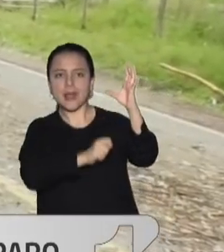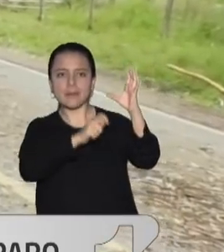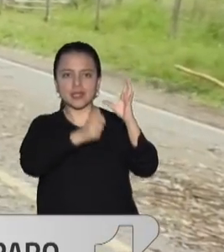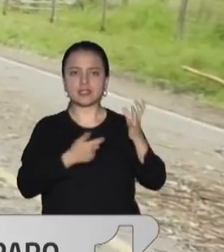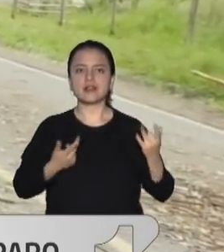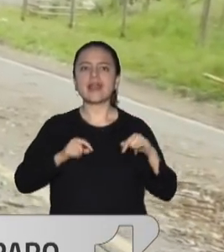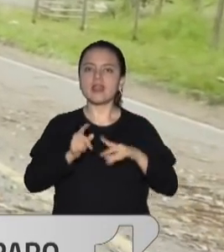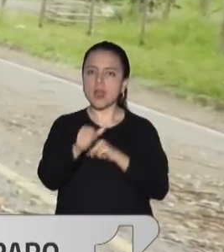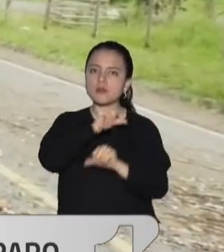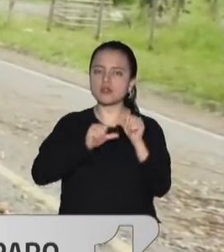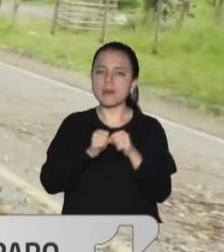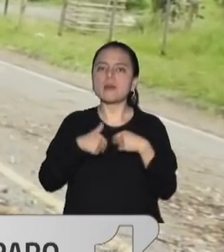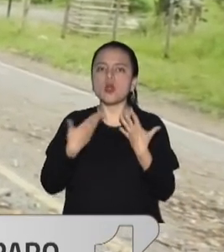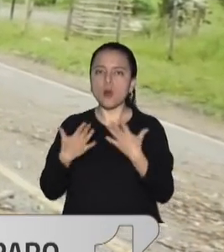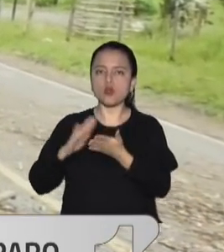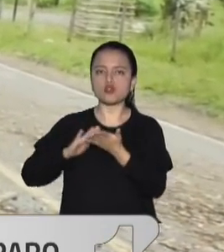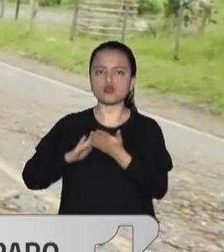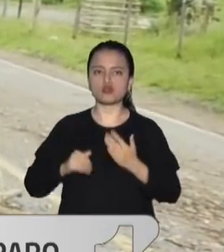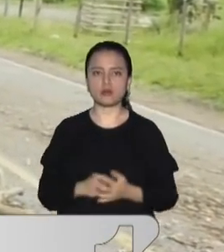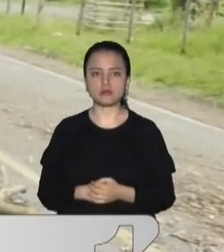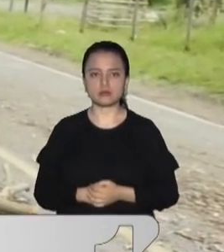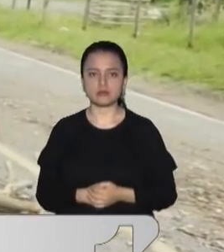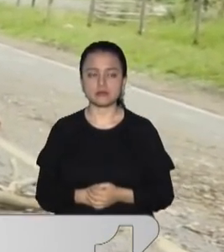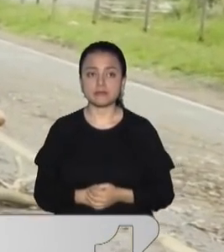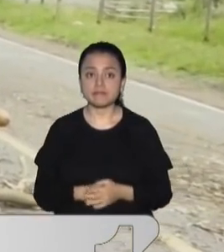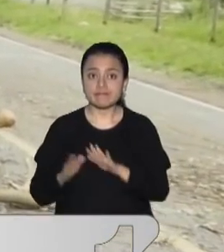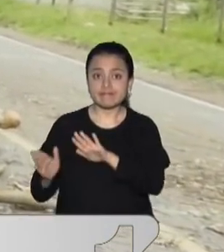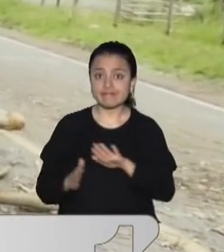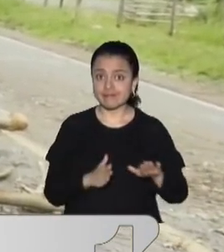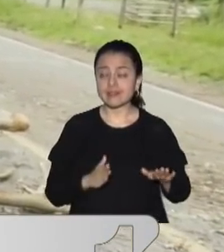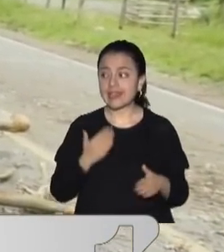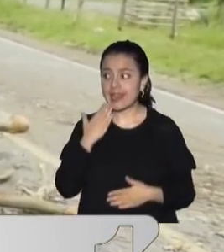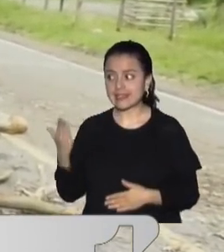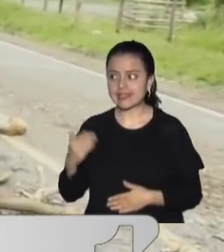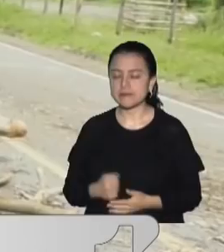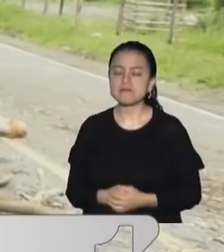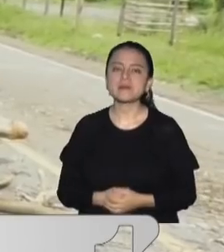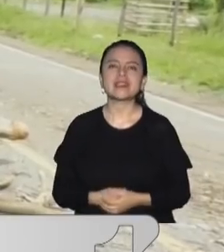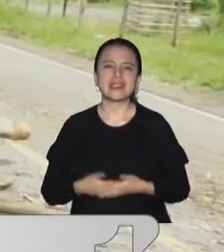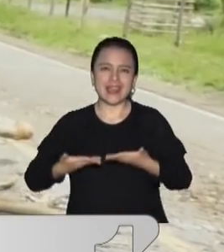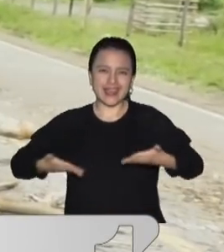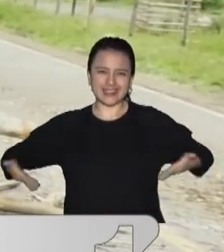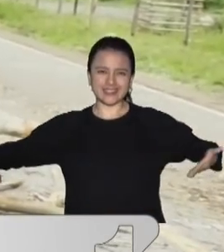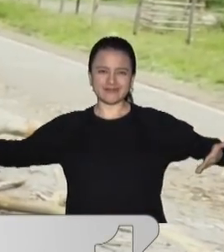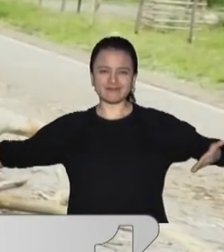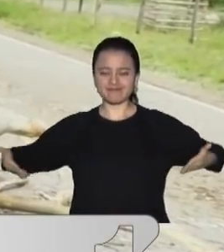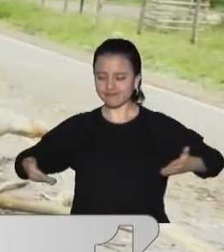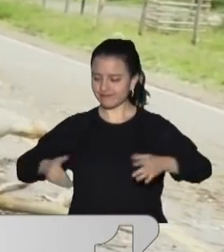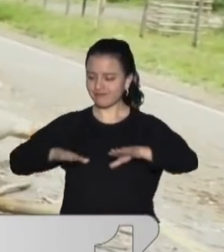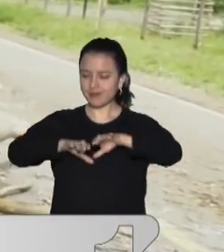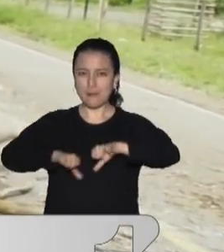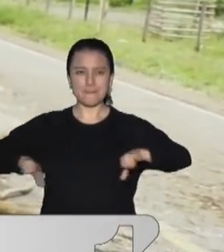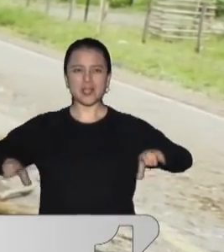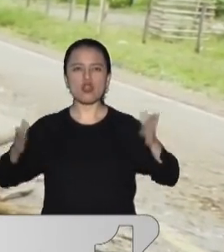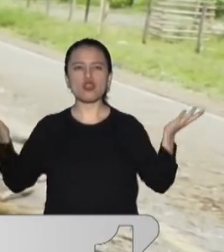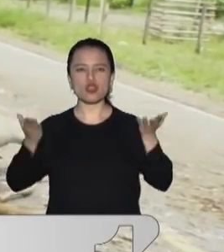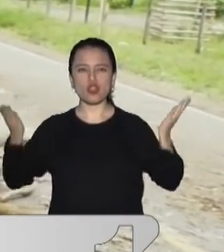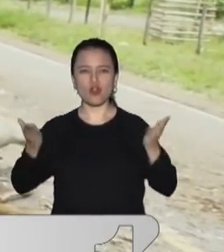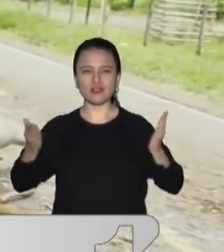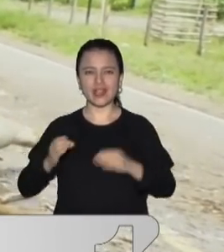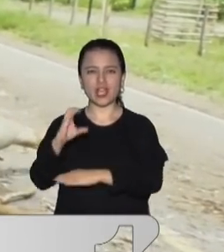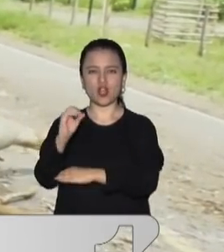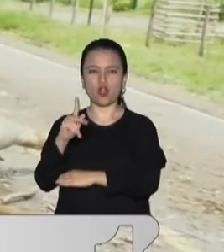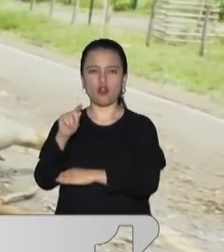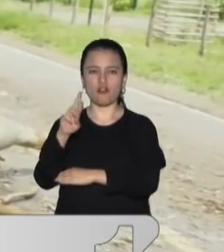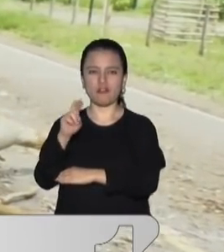panamericana. Tenemos varios bloqueos. Hay un bloqueo en el sector del Pital por comunidades indígenas. Un bloqueo en la parte del Cofre, esto